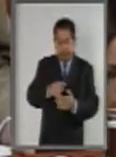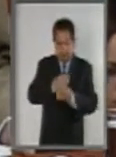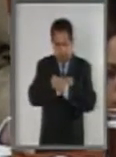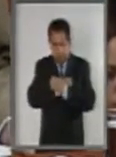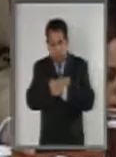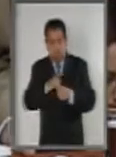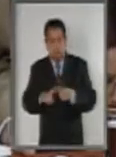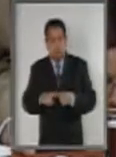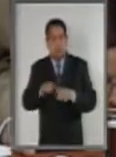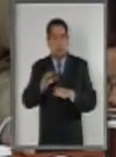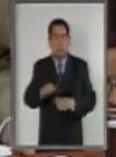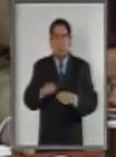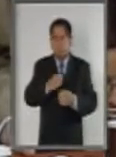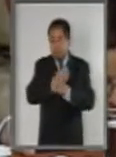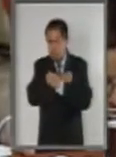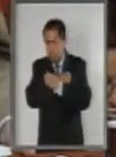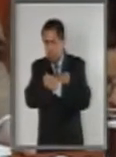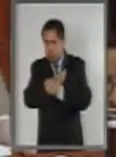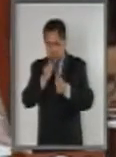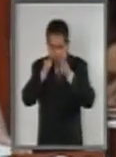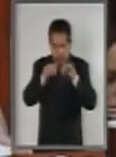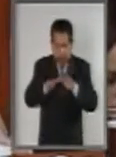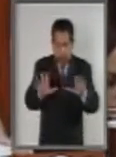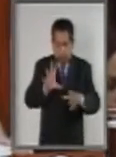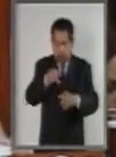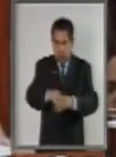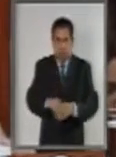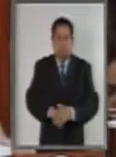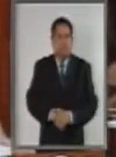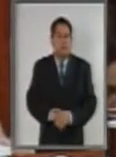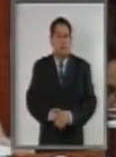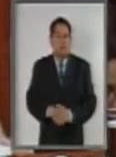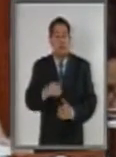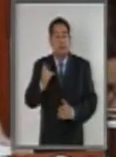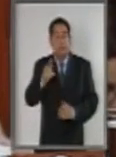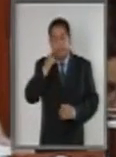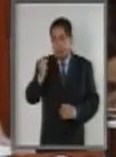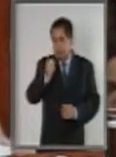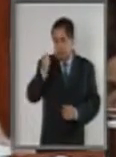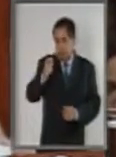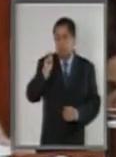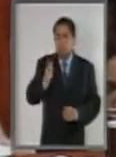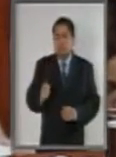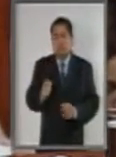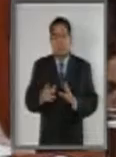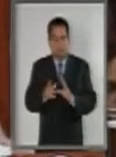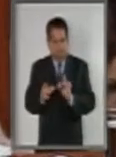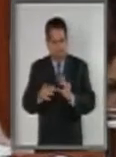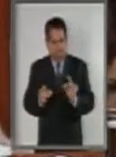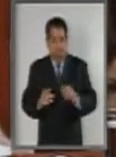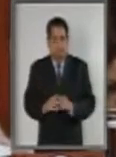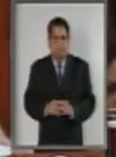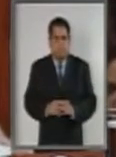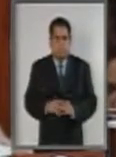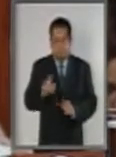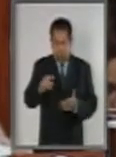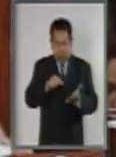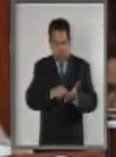Educación en materia de educación inclusiva y que, por fortuna, viene en una